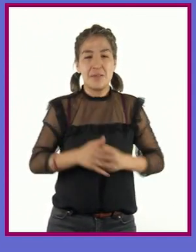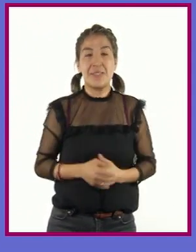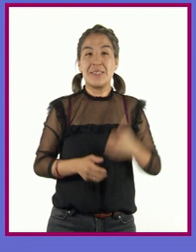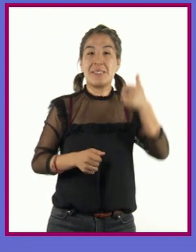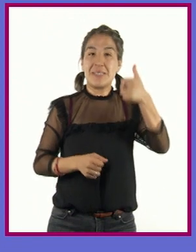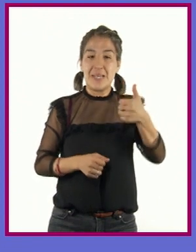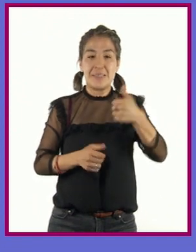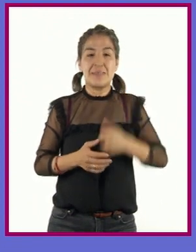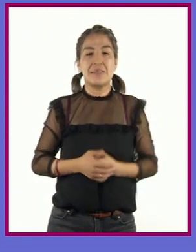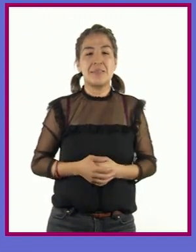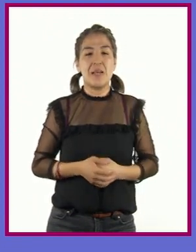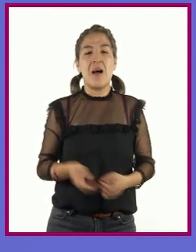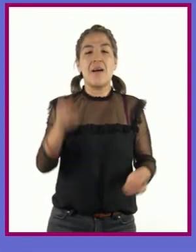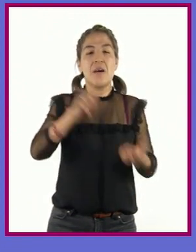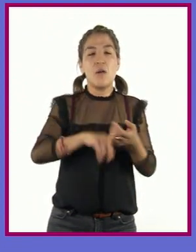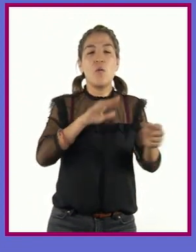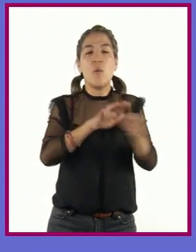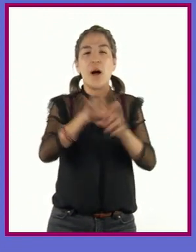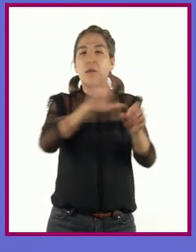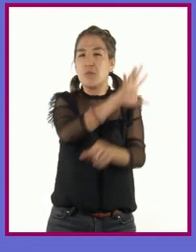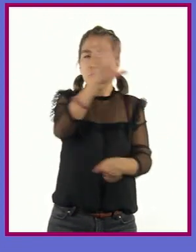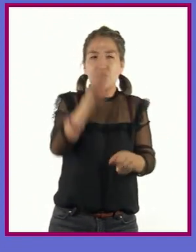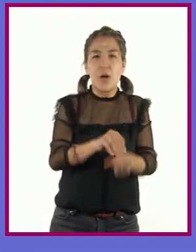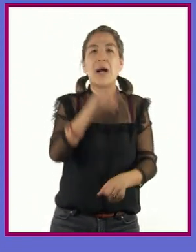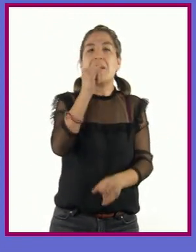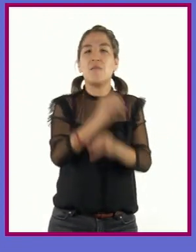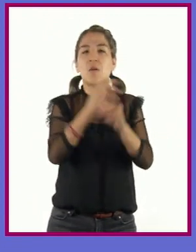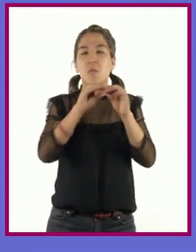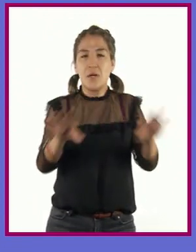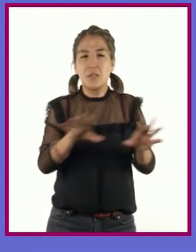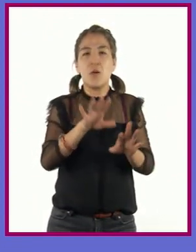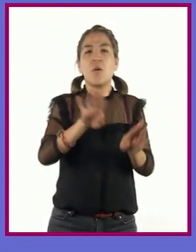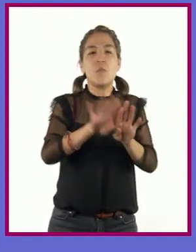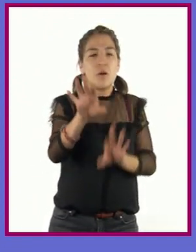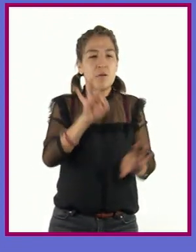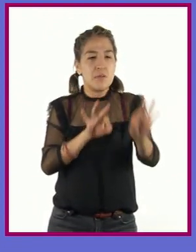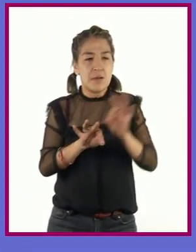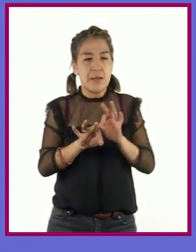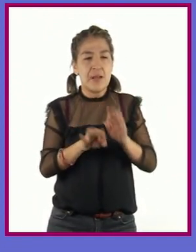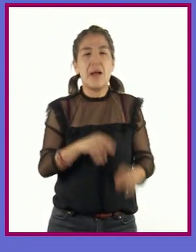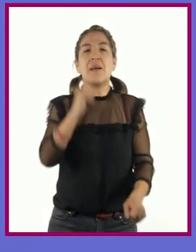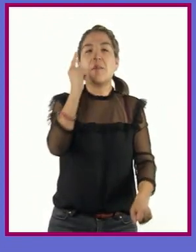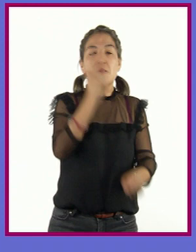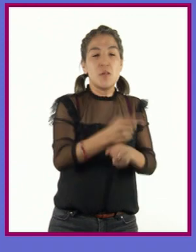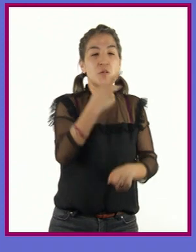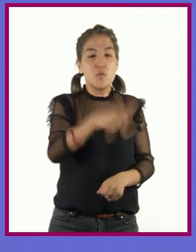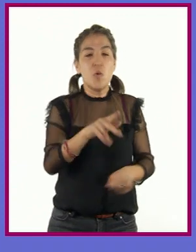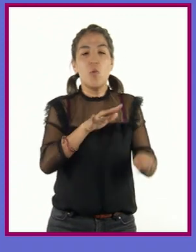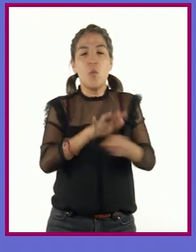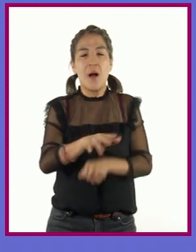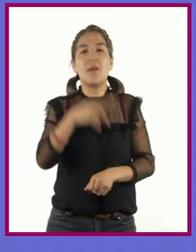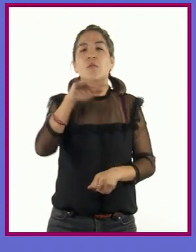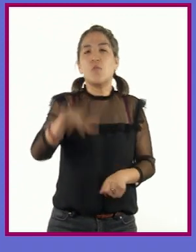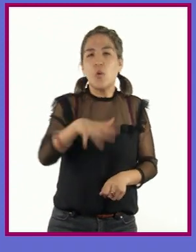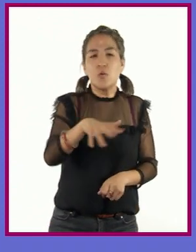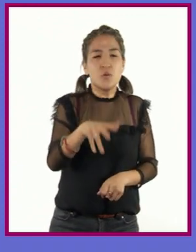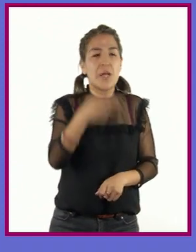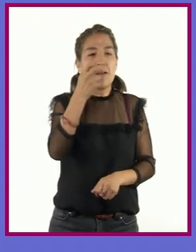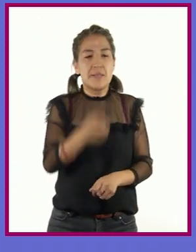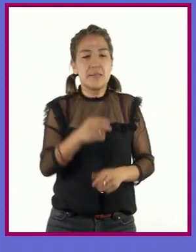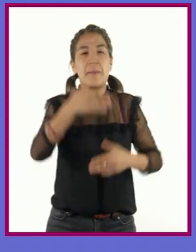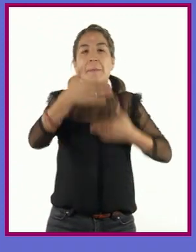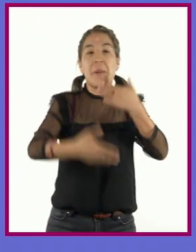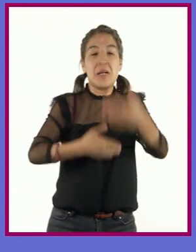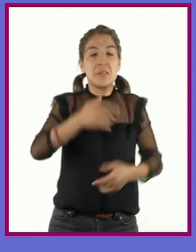6. Concentración de la información. 1. Determinar la finalidad de la búsqueda. Este